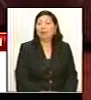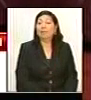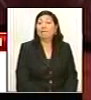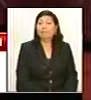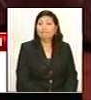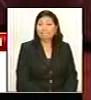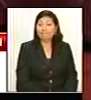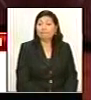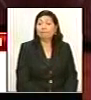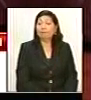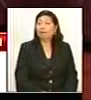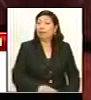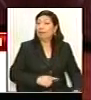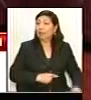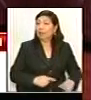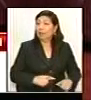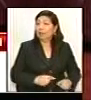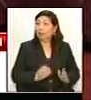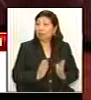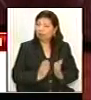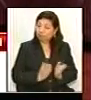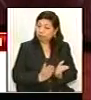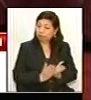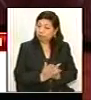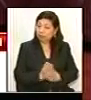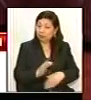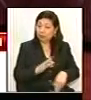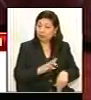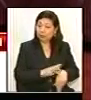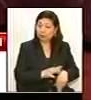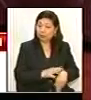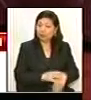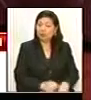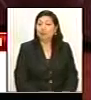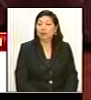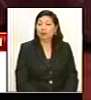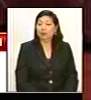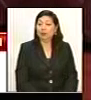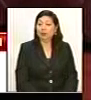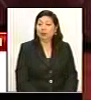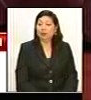Digamos, los gerentes de línea, que son médicos,